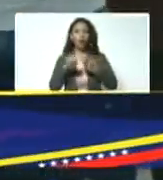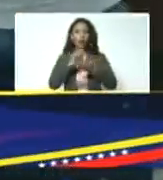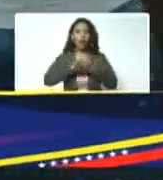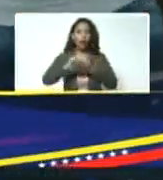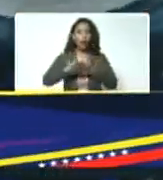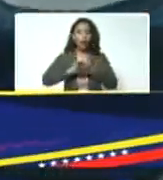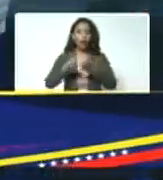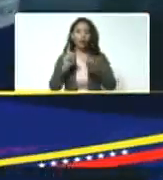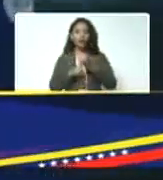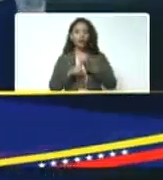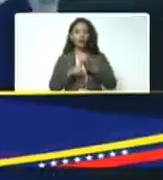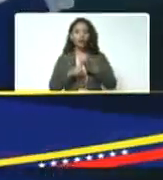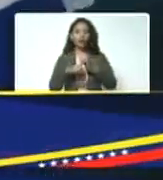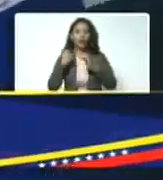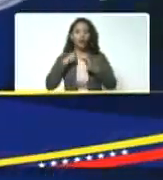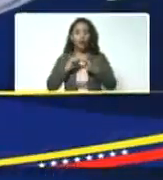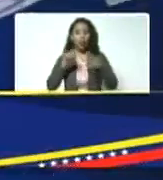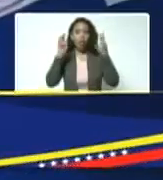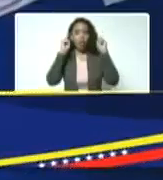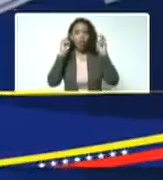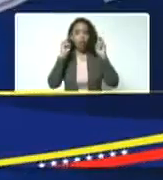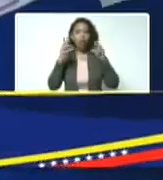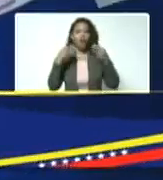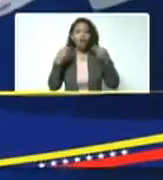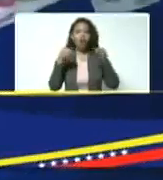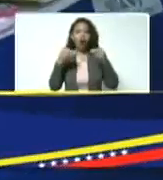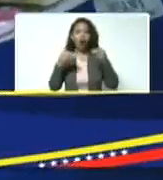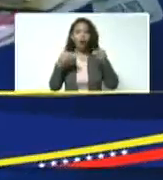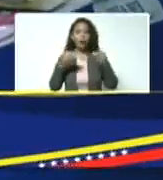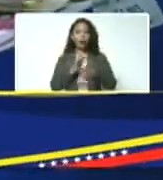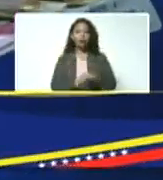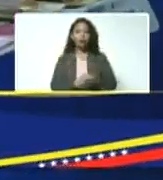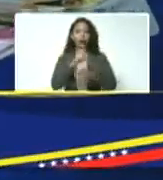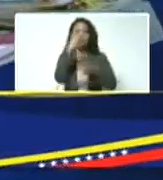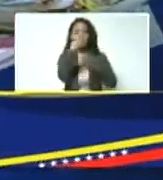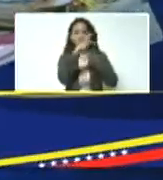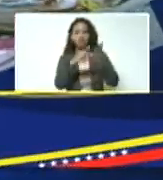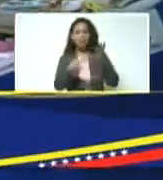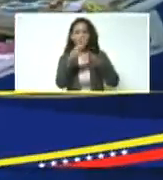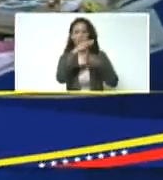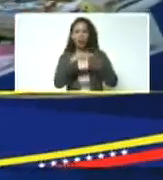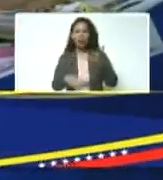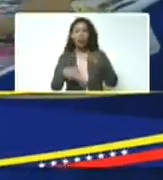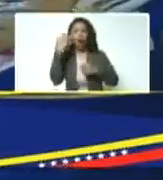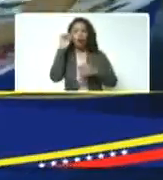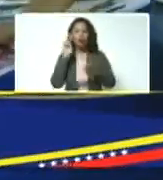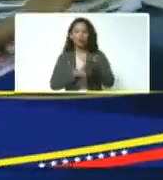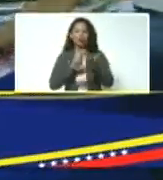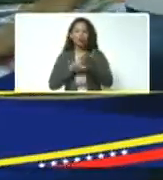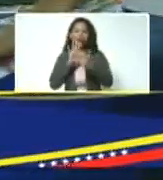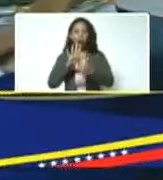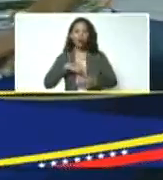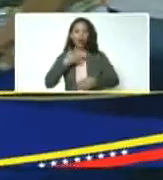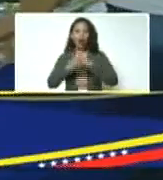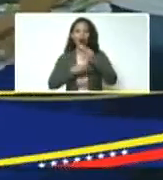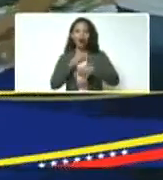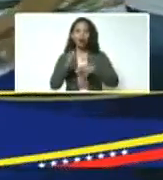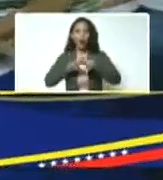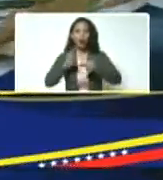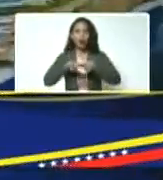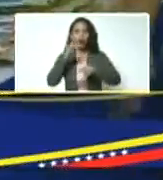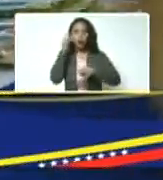creyones, tenemos lo que es la parte de foami, cartulina, una variedad de productos que de verdad pueden garantizar a los